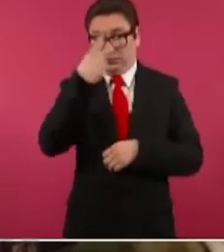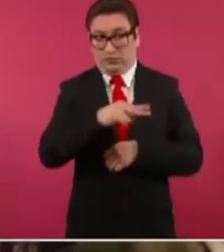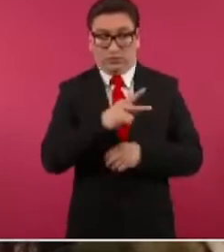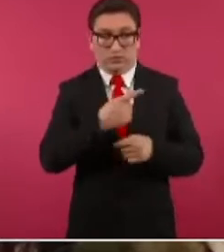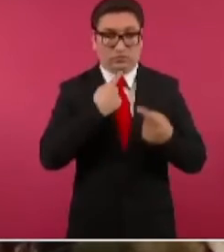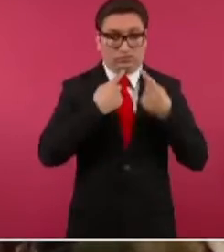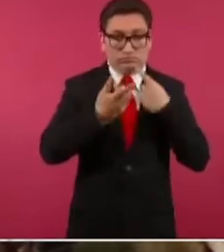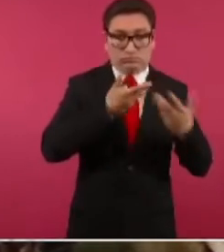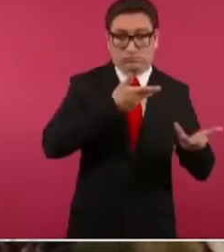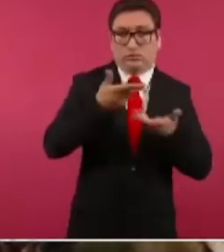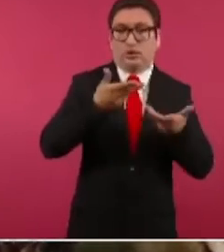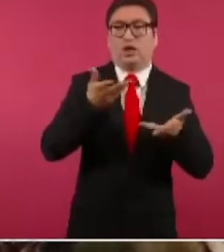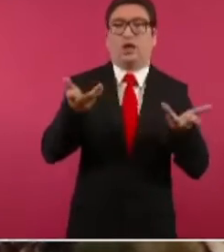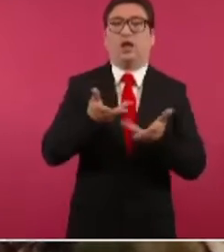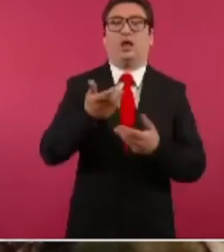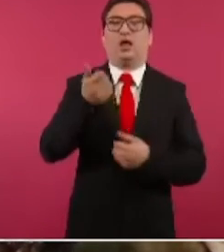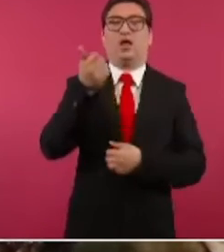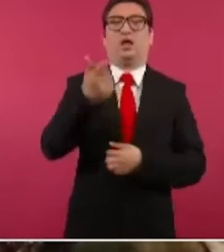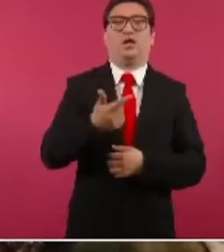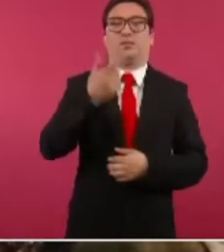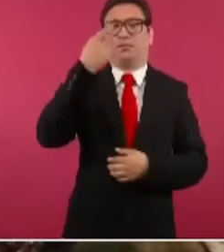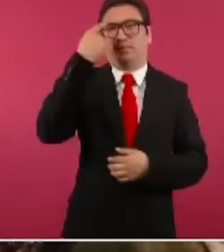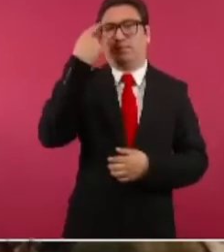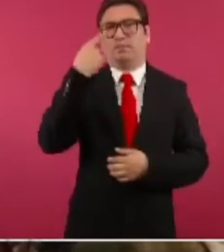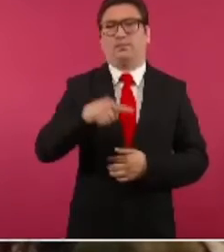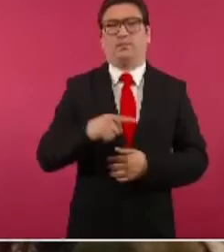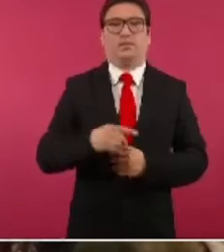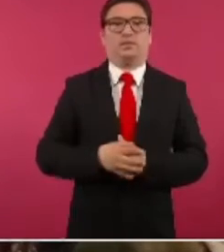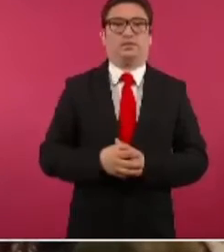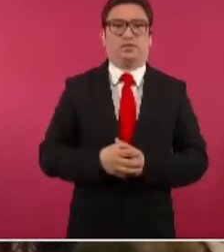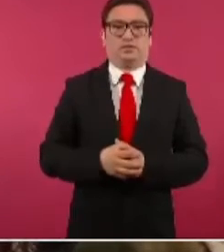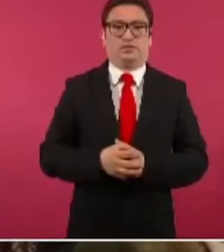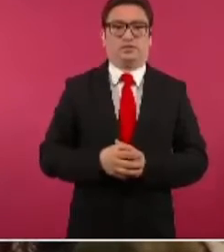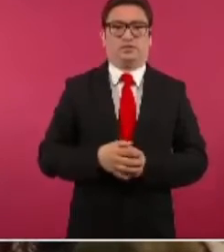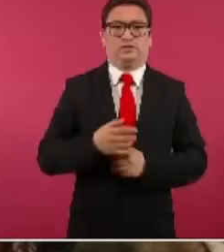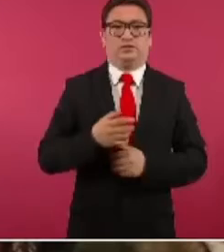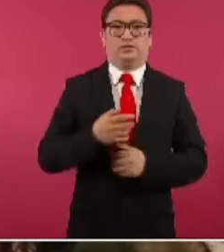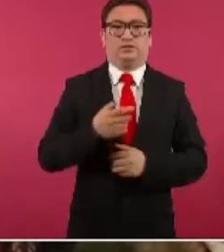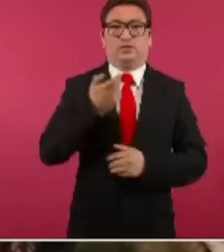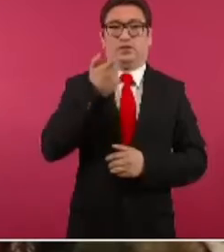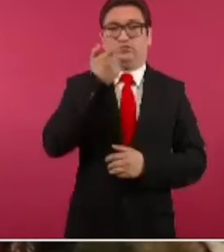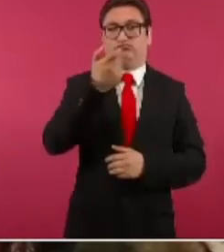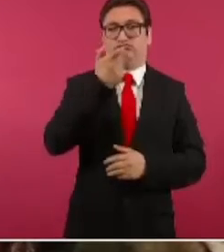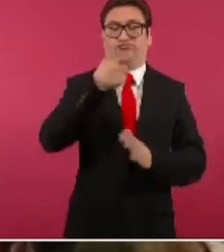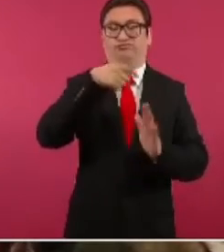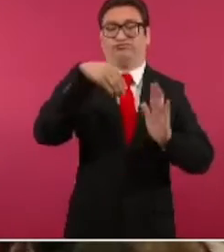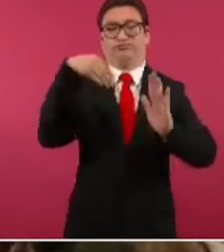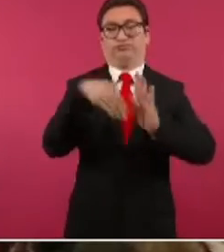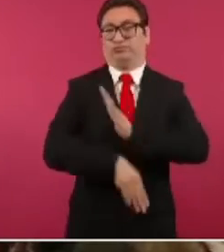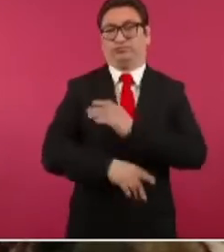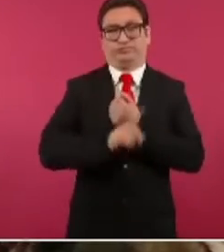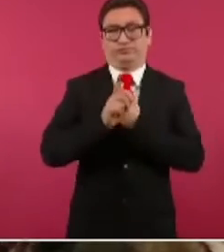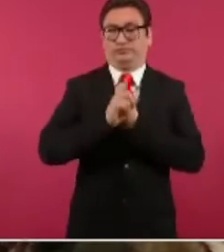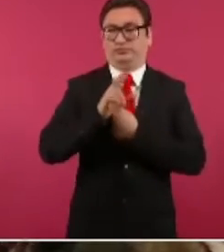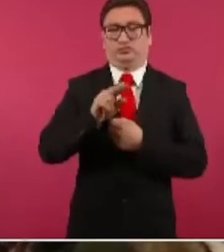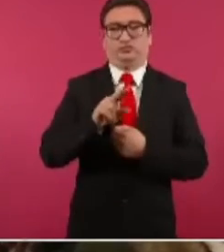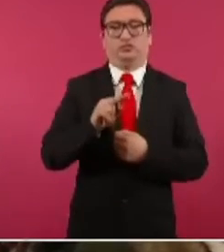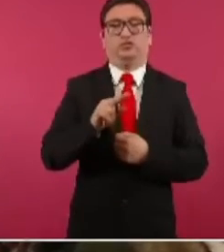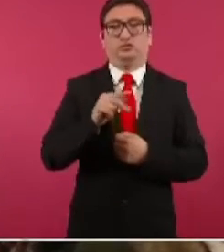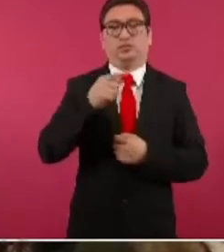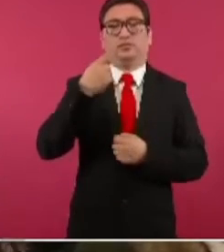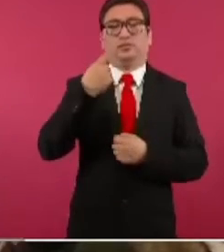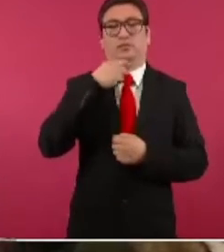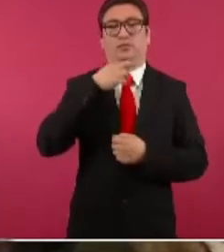una acción para que no se acabe, no se entre en esta recesión y pues haya